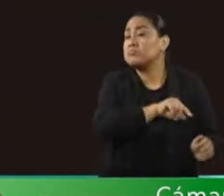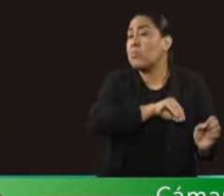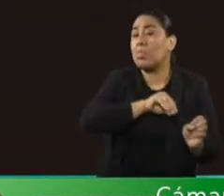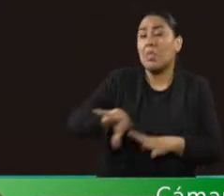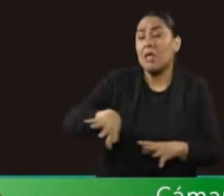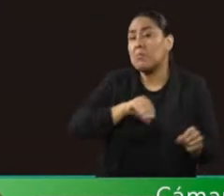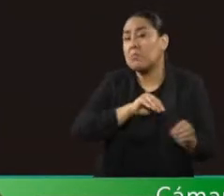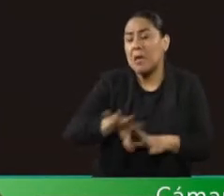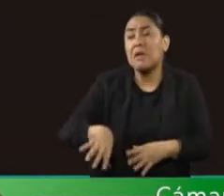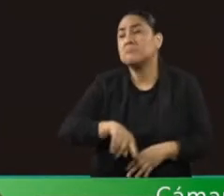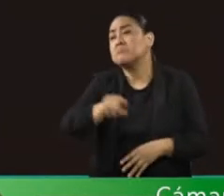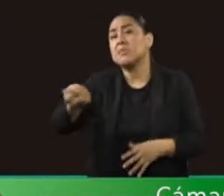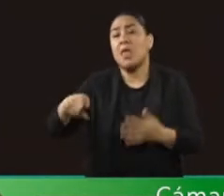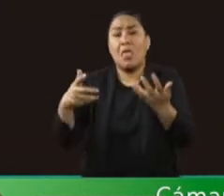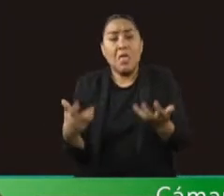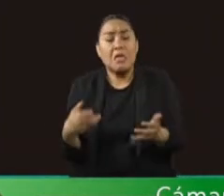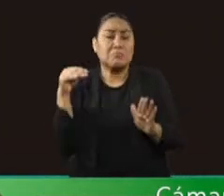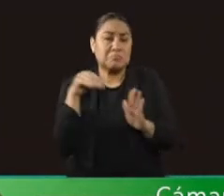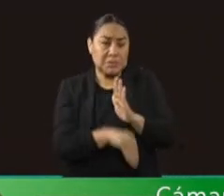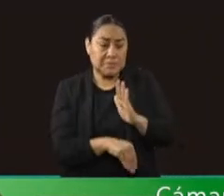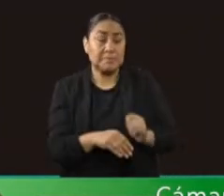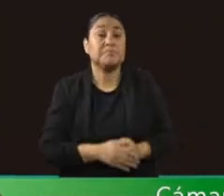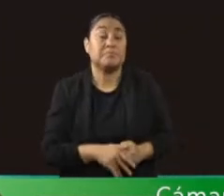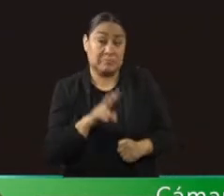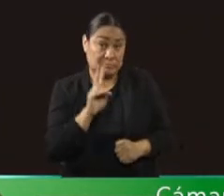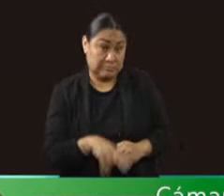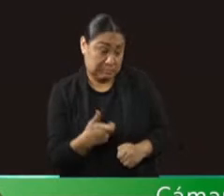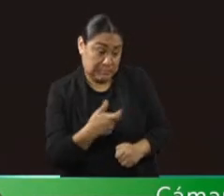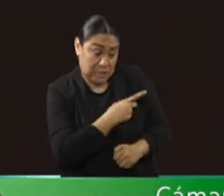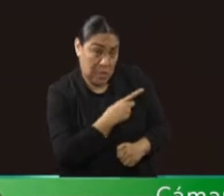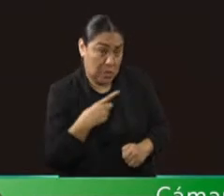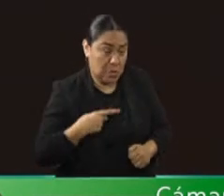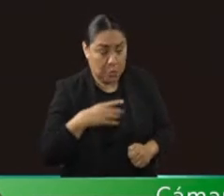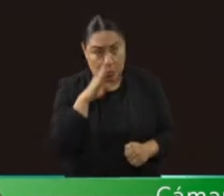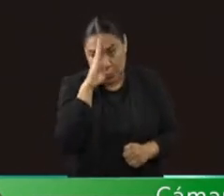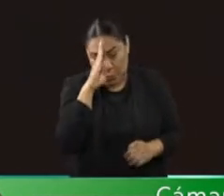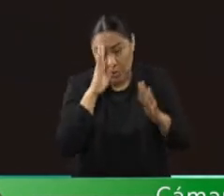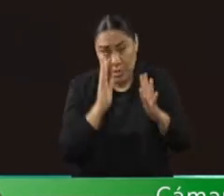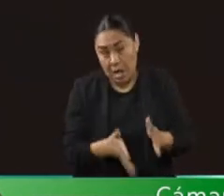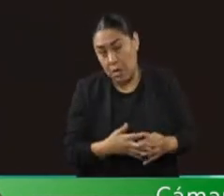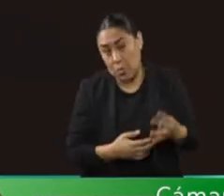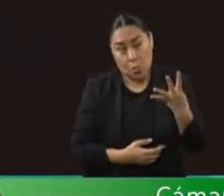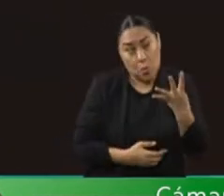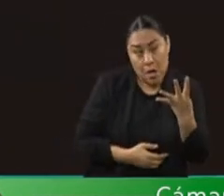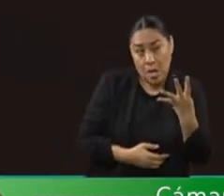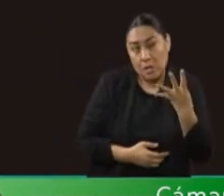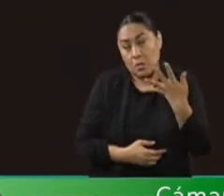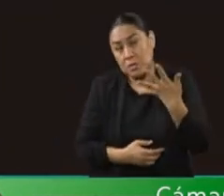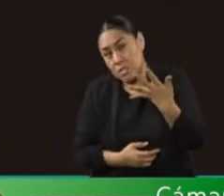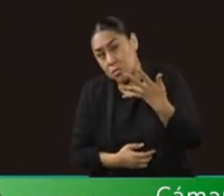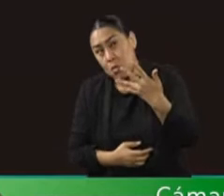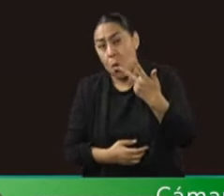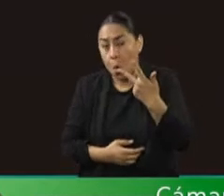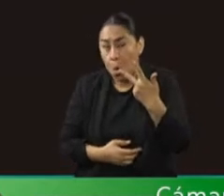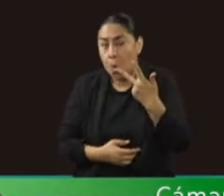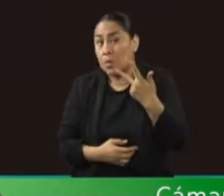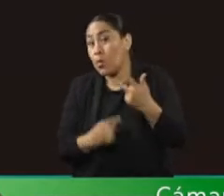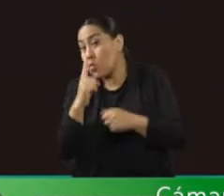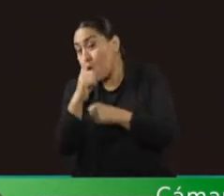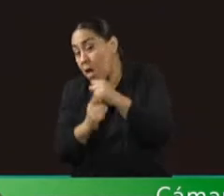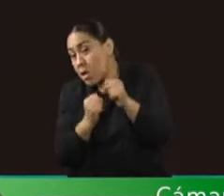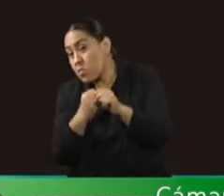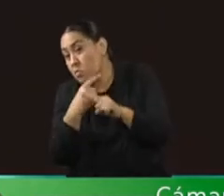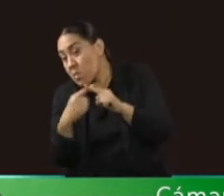Inevitable bancarrota estos adeudos llevan más de 4 c o un año y medio y hasta do